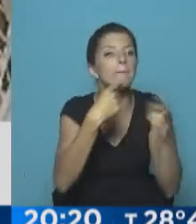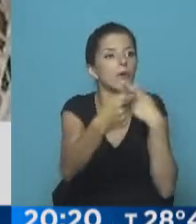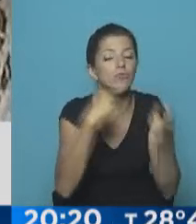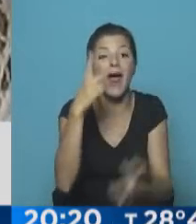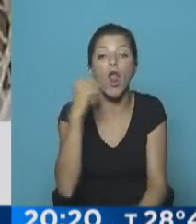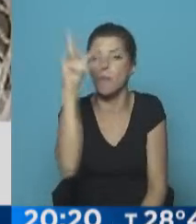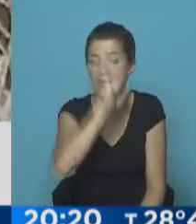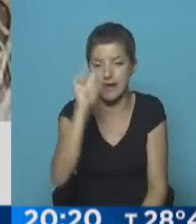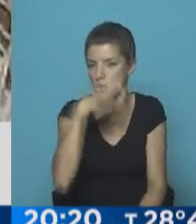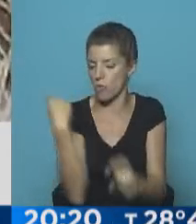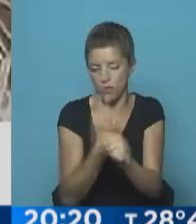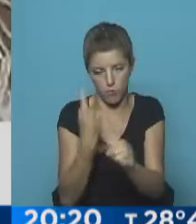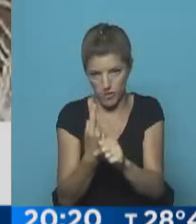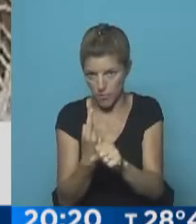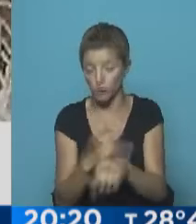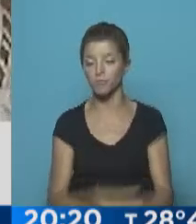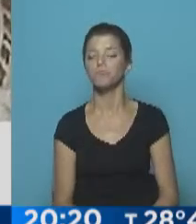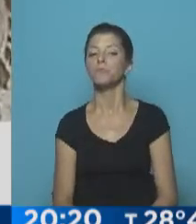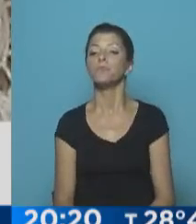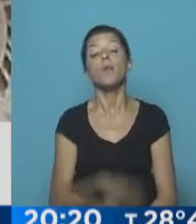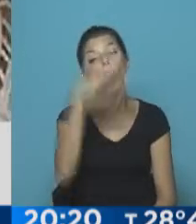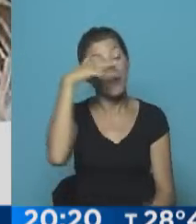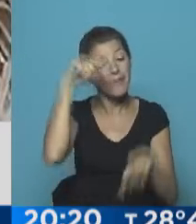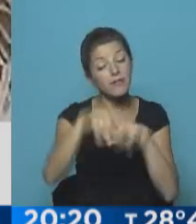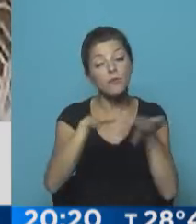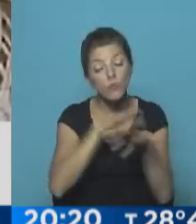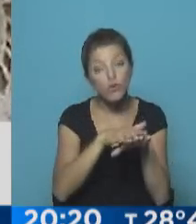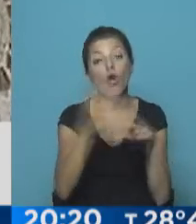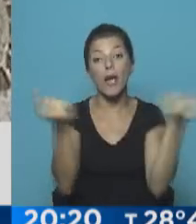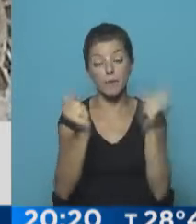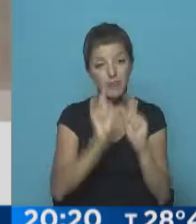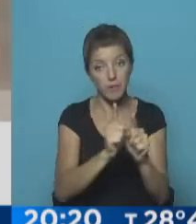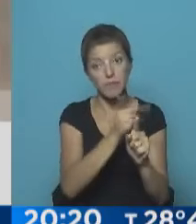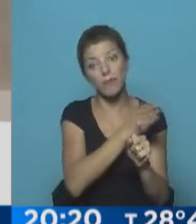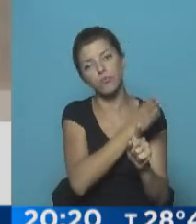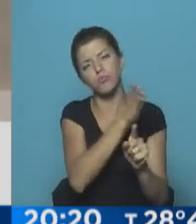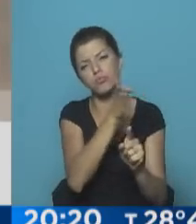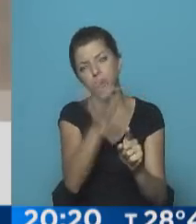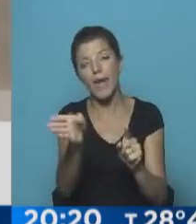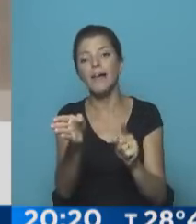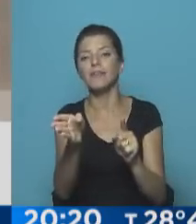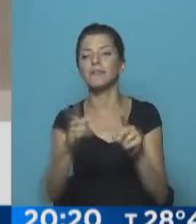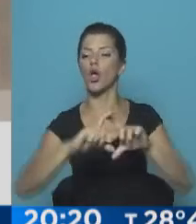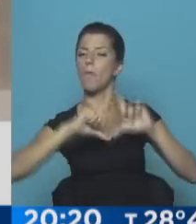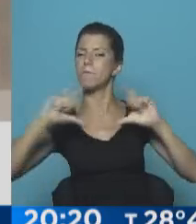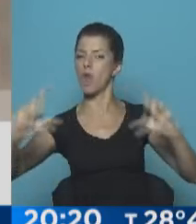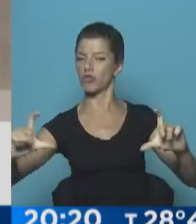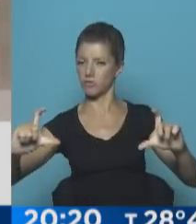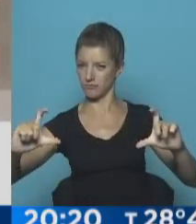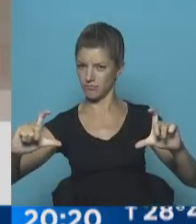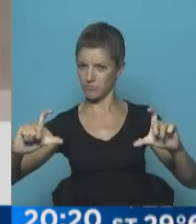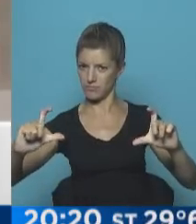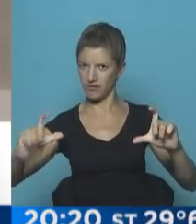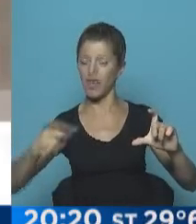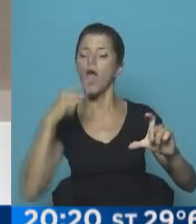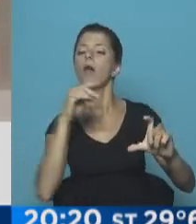este ingeniero agrónomo. De allí, entonces, se van con una camioneta flotada, así se dice, flotada, ¿no?